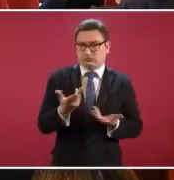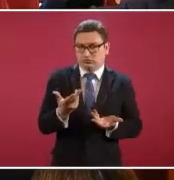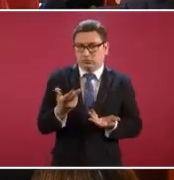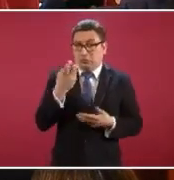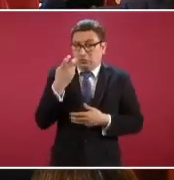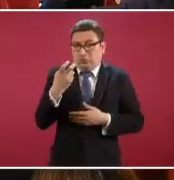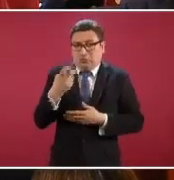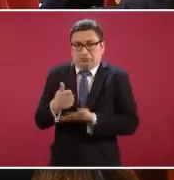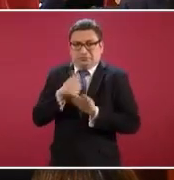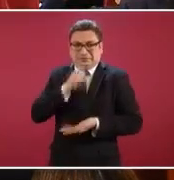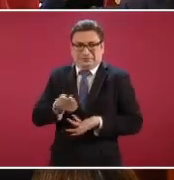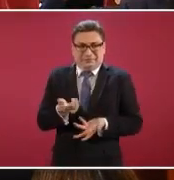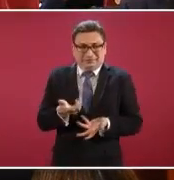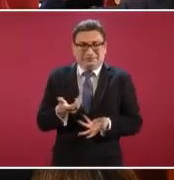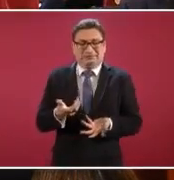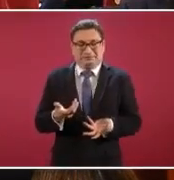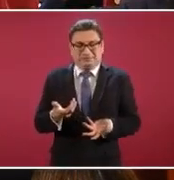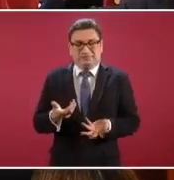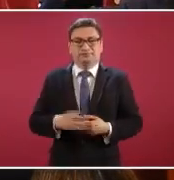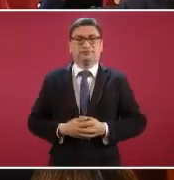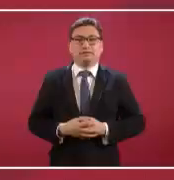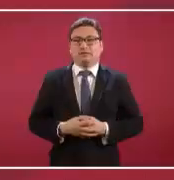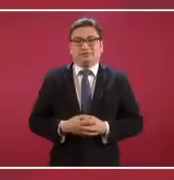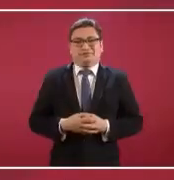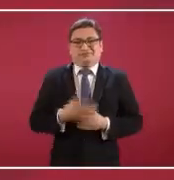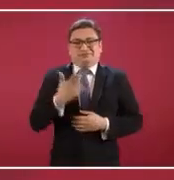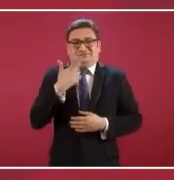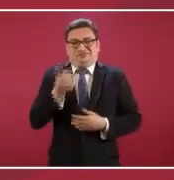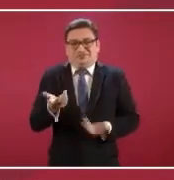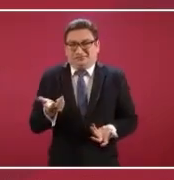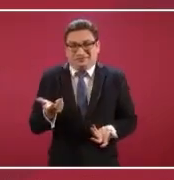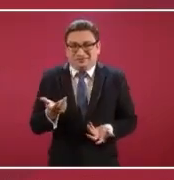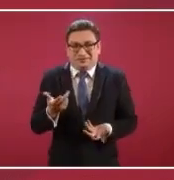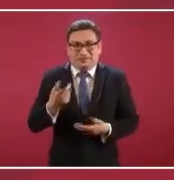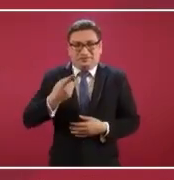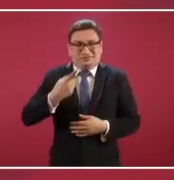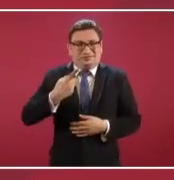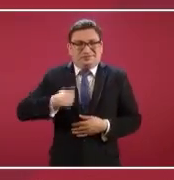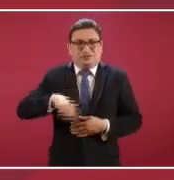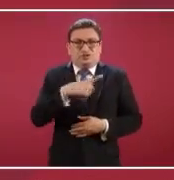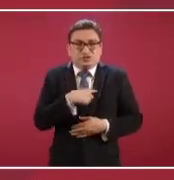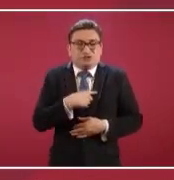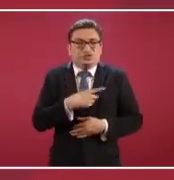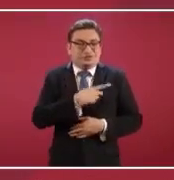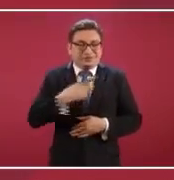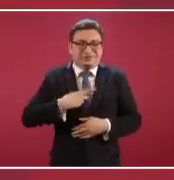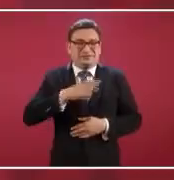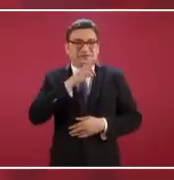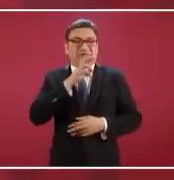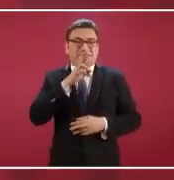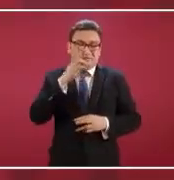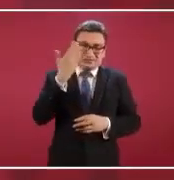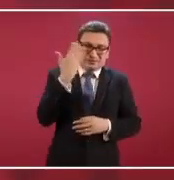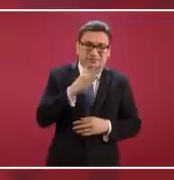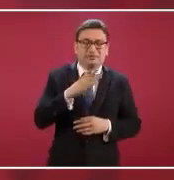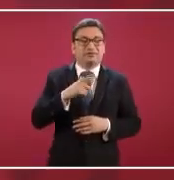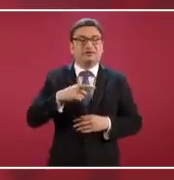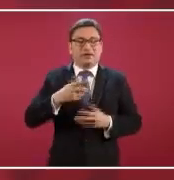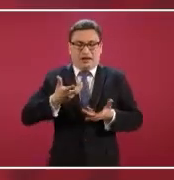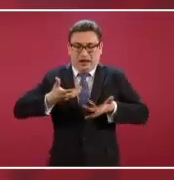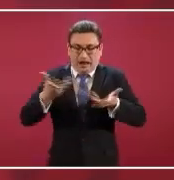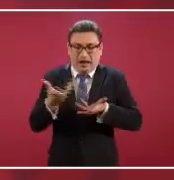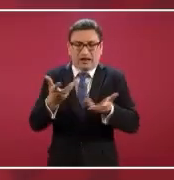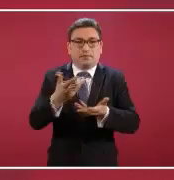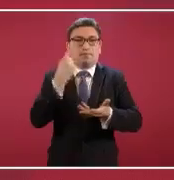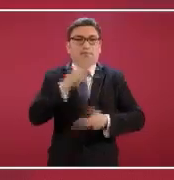eso no nos va a llevar a nada, no va a servir. Estamos obligados a darle resultados a nuestras sociedades y para eso hay que